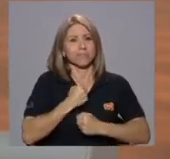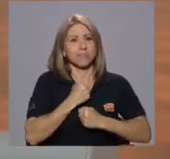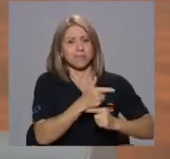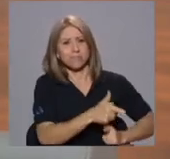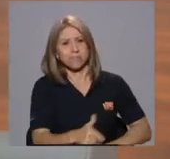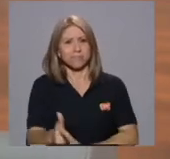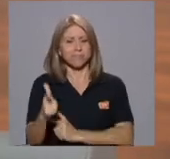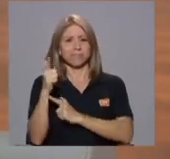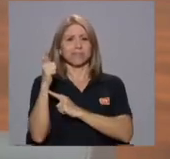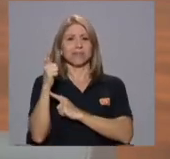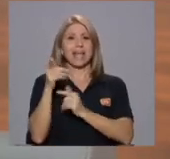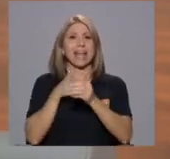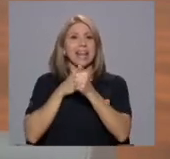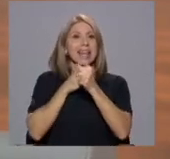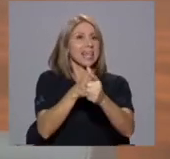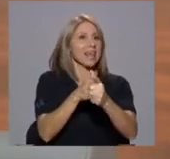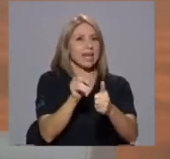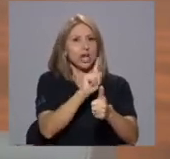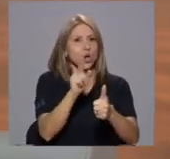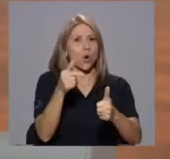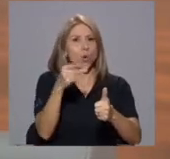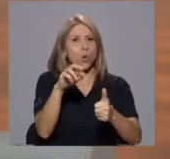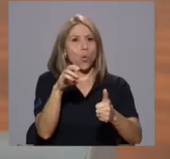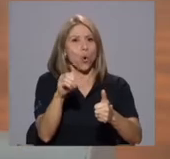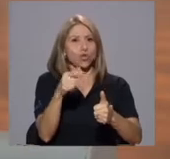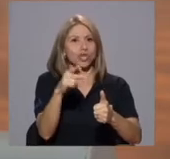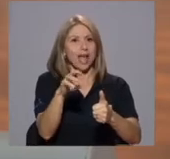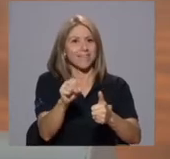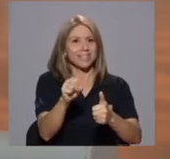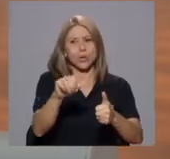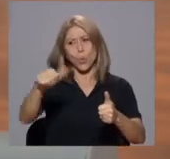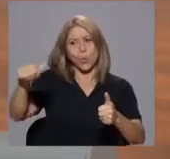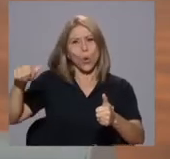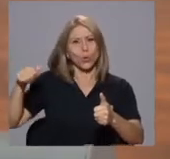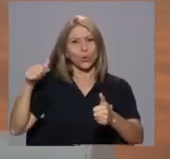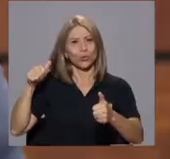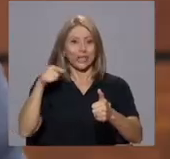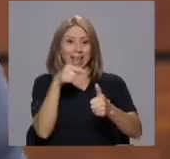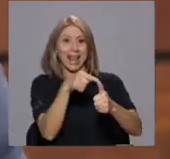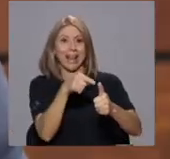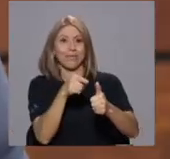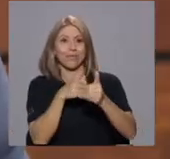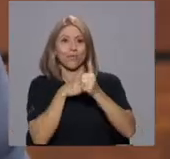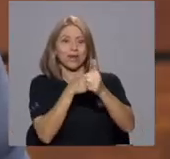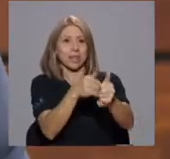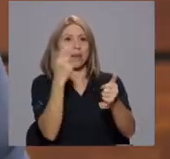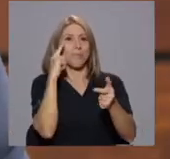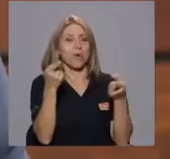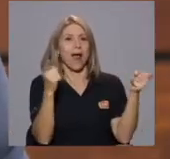sea de paso, el líder no fue Hugo Chávez, hubo otros, fue un líder por accidente.